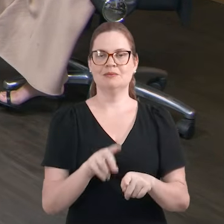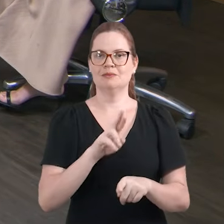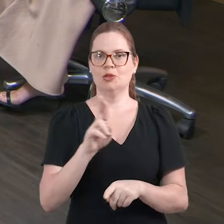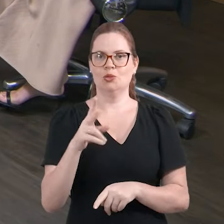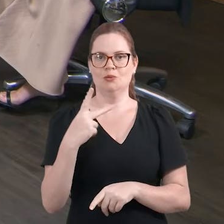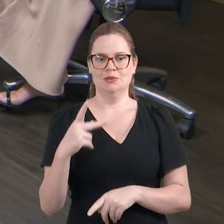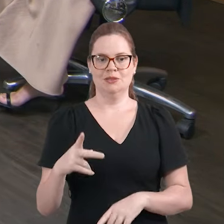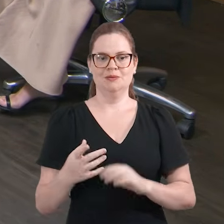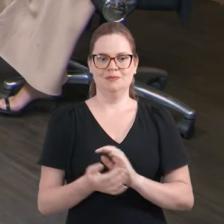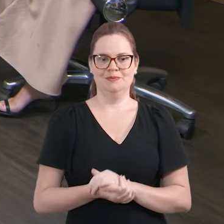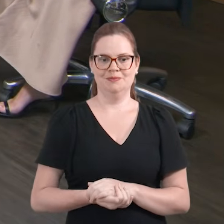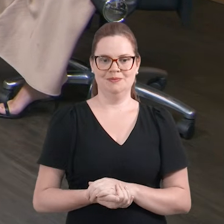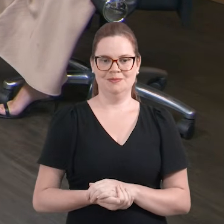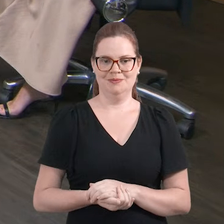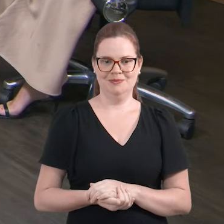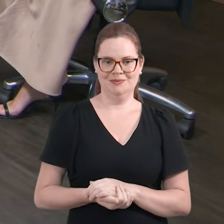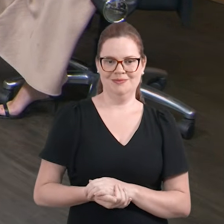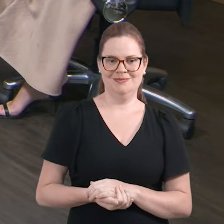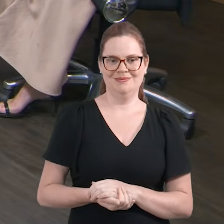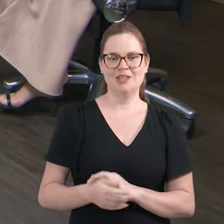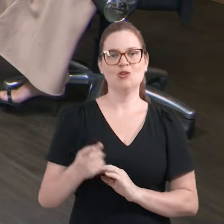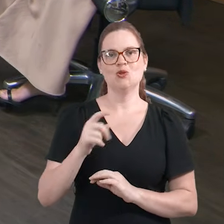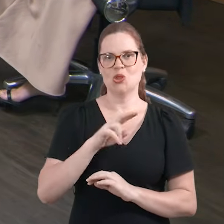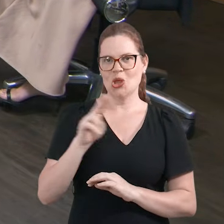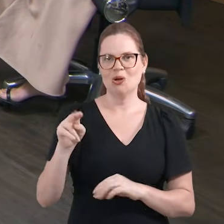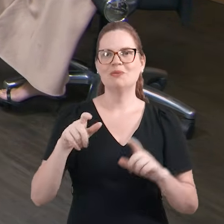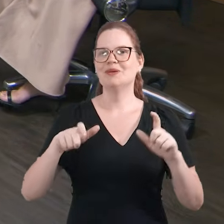falar seu nome, tu nombre, apelido.